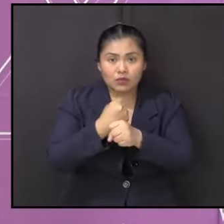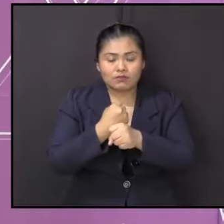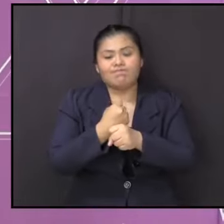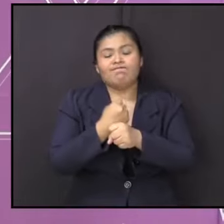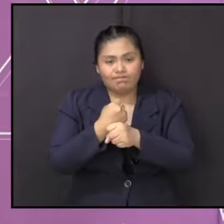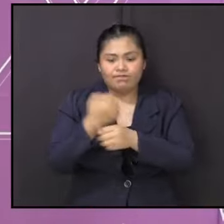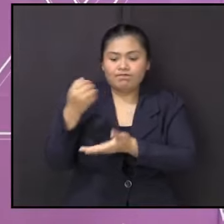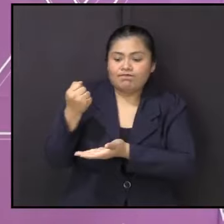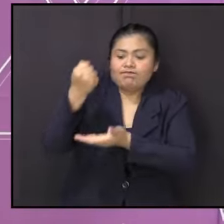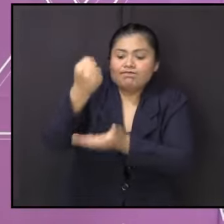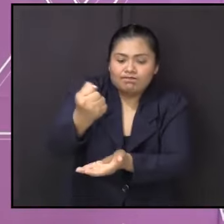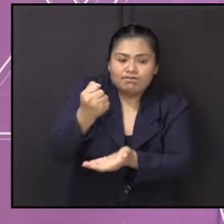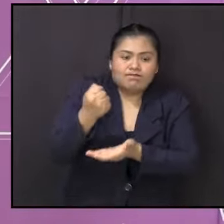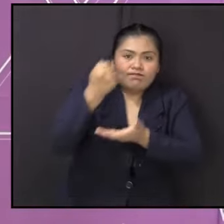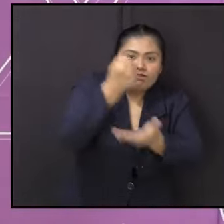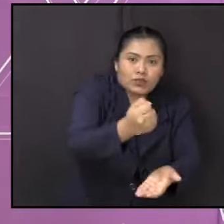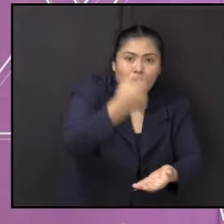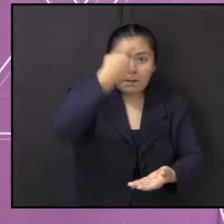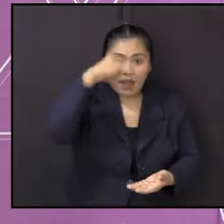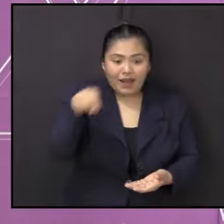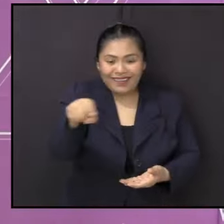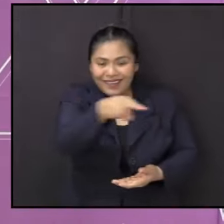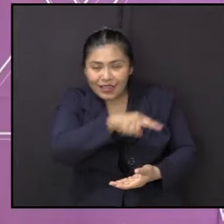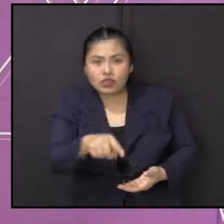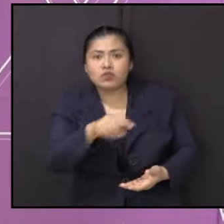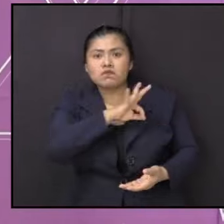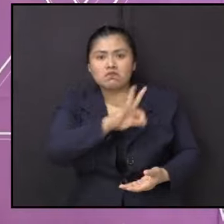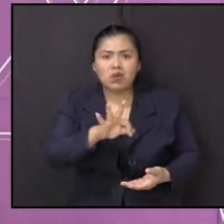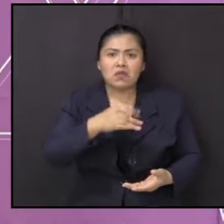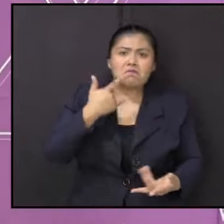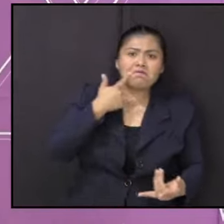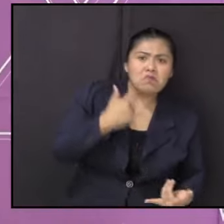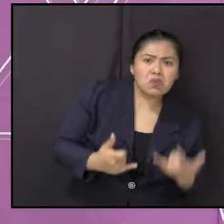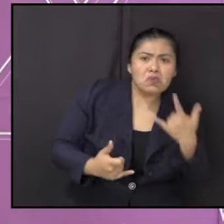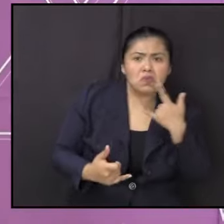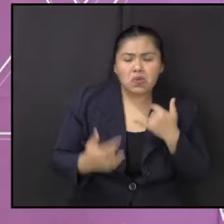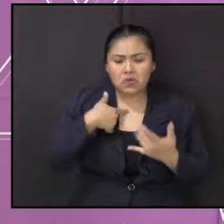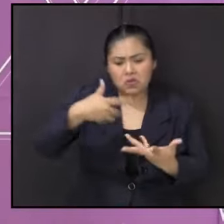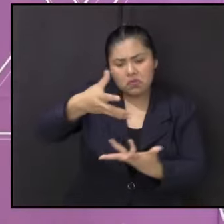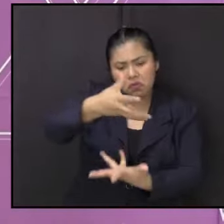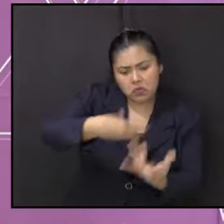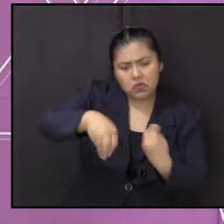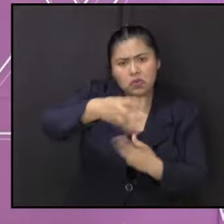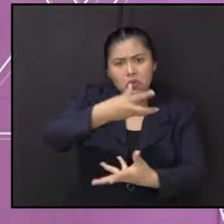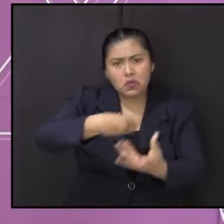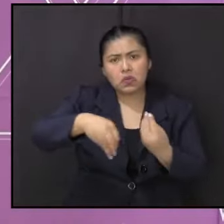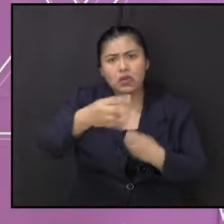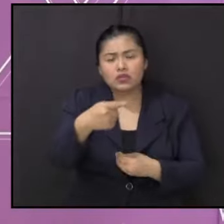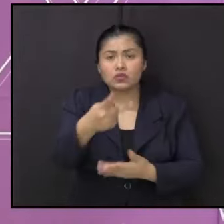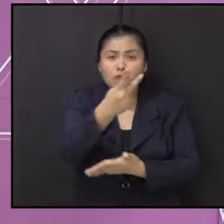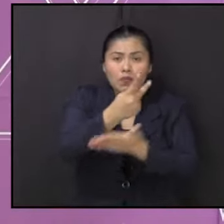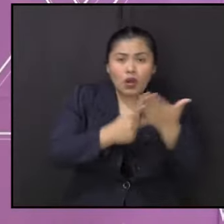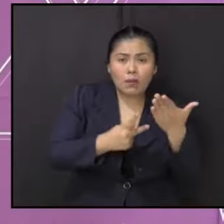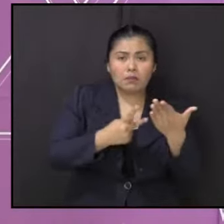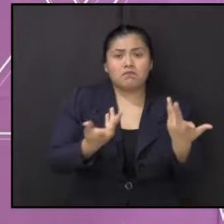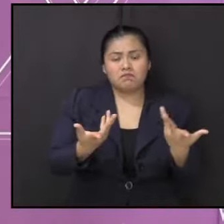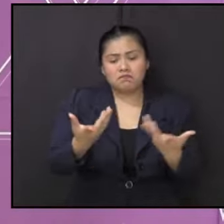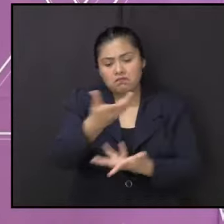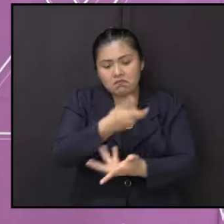empiecen a generar sus propios recursos a través de sus propios programas económicos, a través de proyectos viables